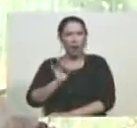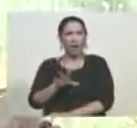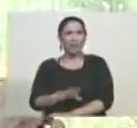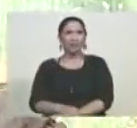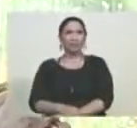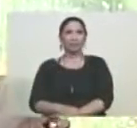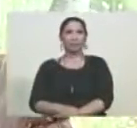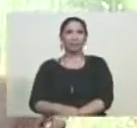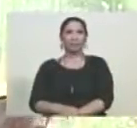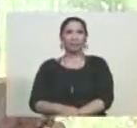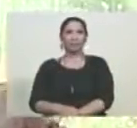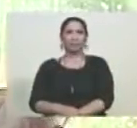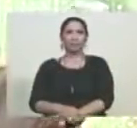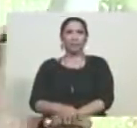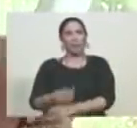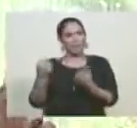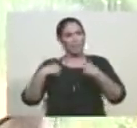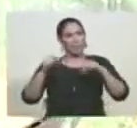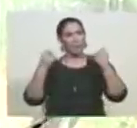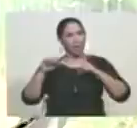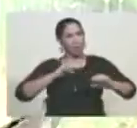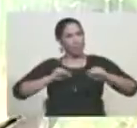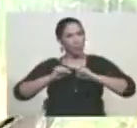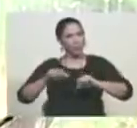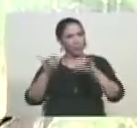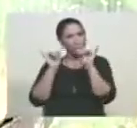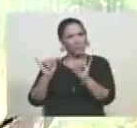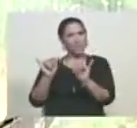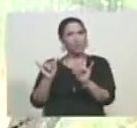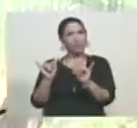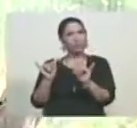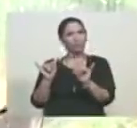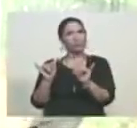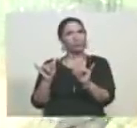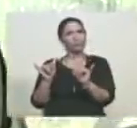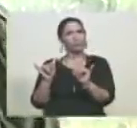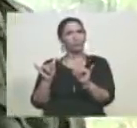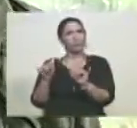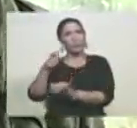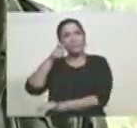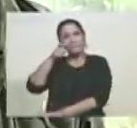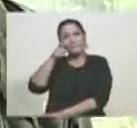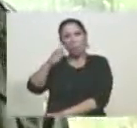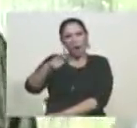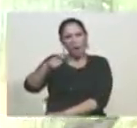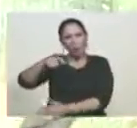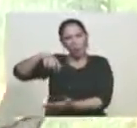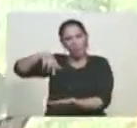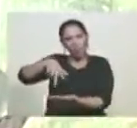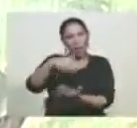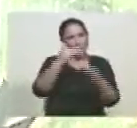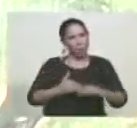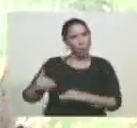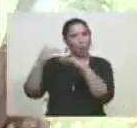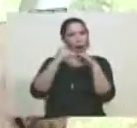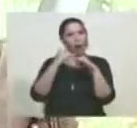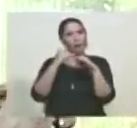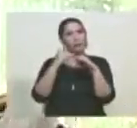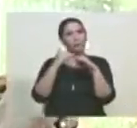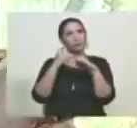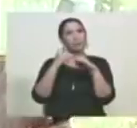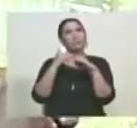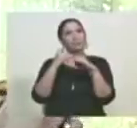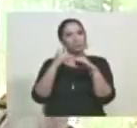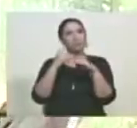estén preparando movimientos con la misma naturaleza. Pero el pueblo de a pie, de iguales, por donde uno